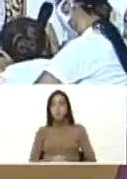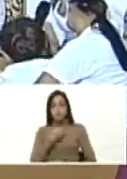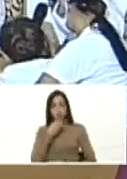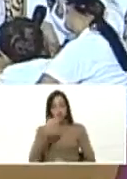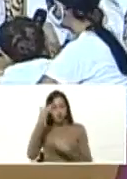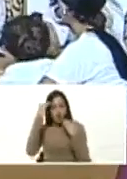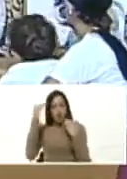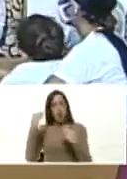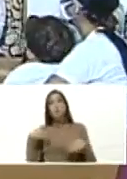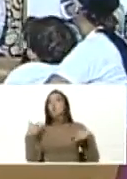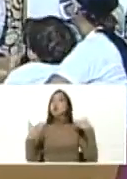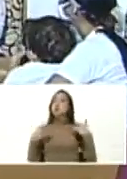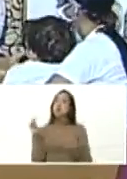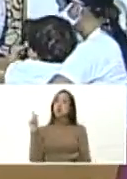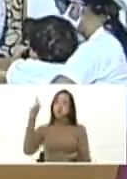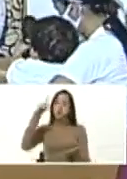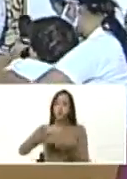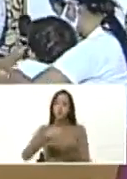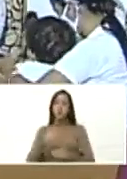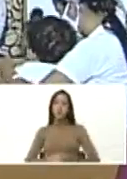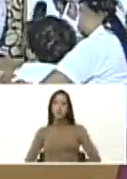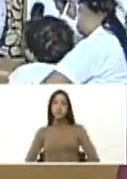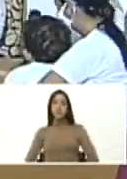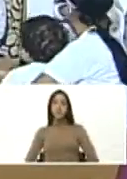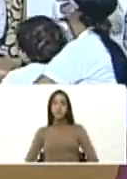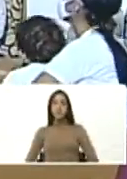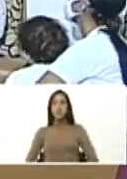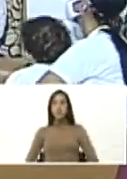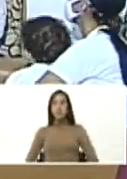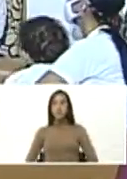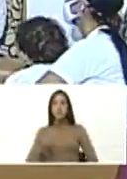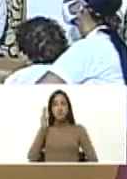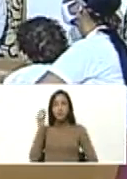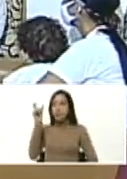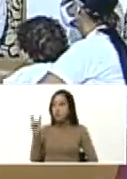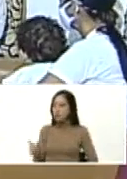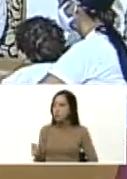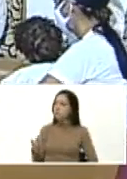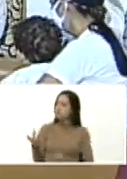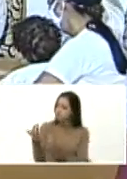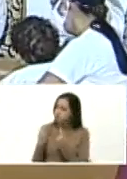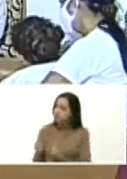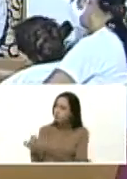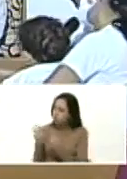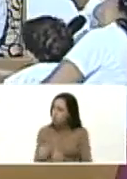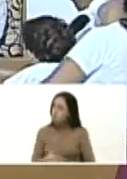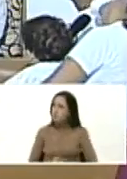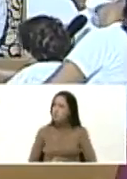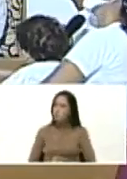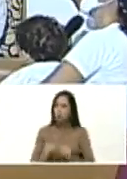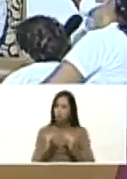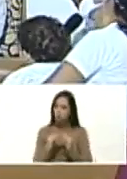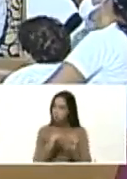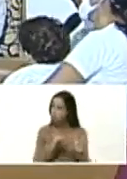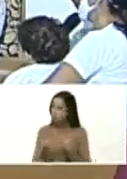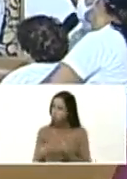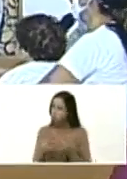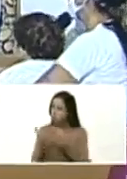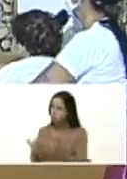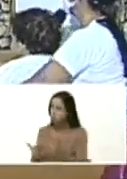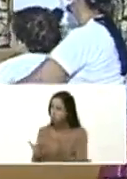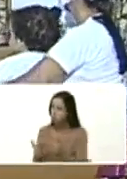saludo, estoy muy contento de estar aquí. Johanna, ¿qué me cuentas? Tienes tu hogar, tu